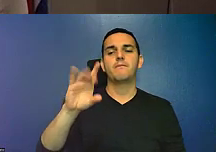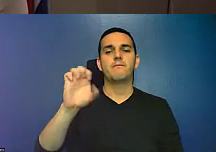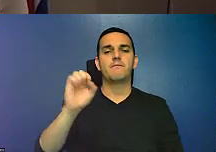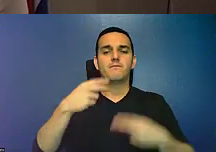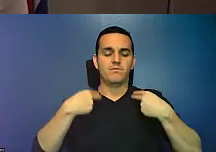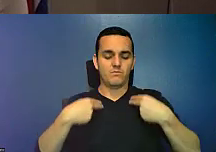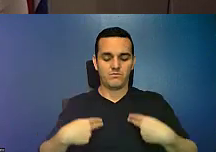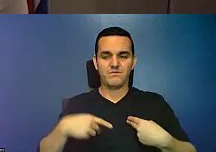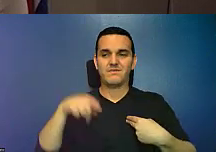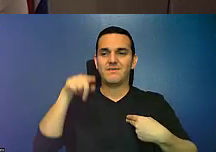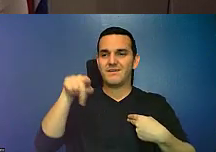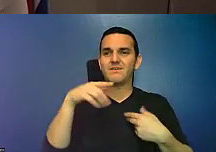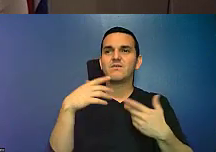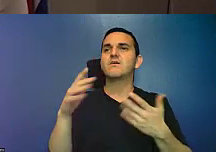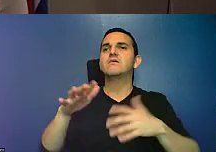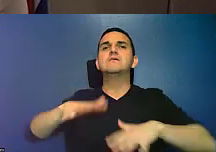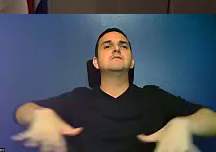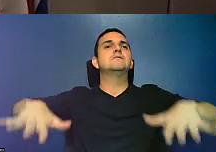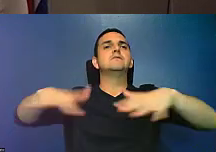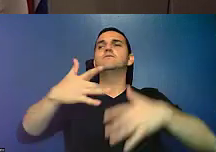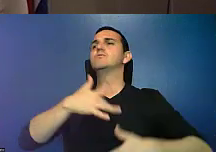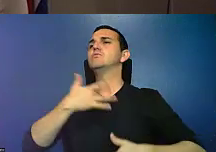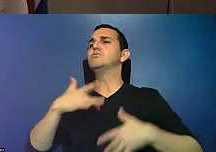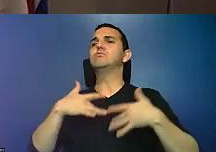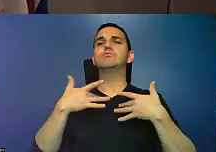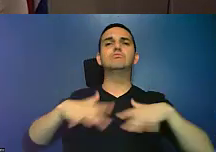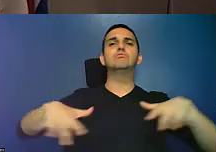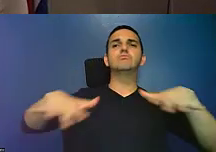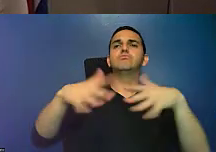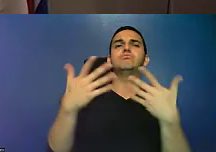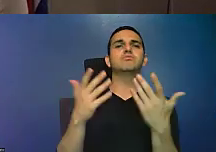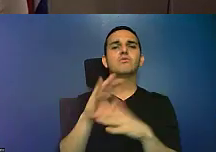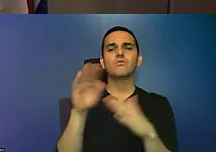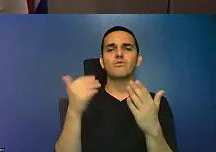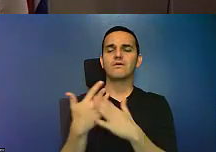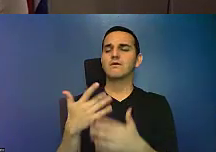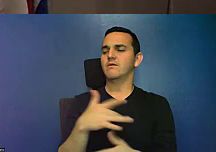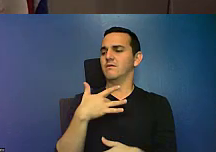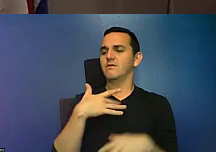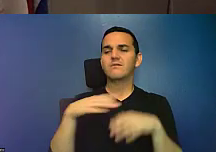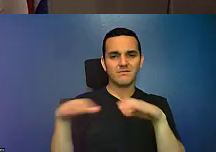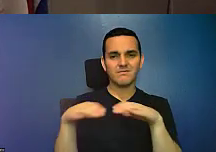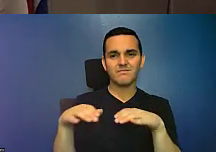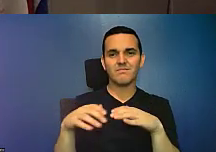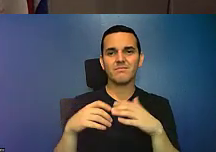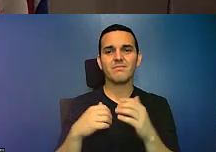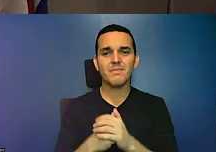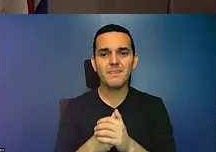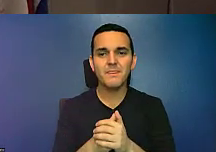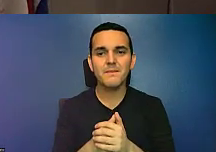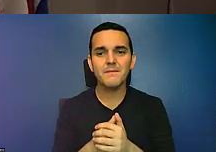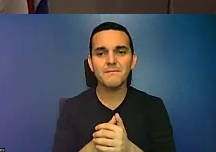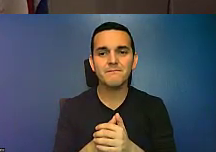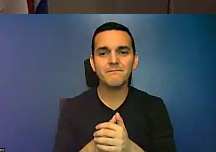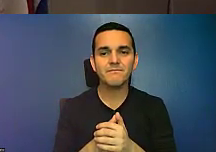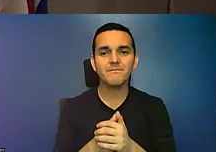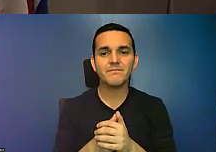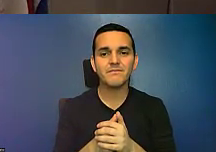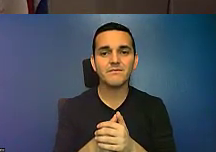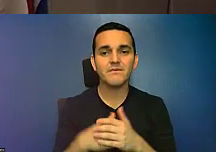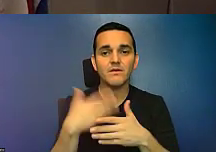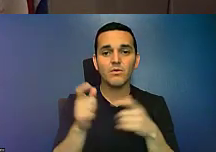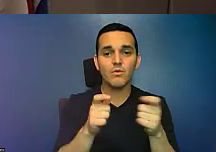reaccionar ante las perturbaciones del ambiente. Y el control de realimentación, que es un PID. Este PID me